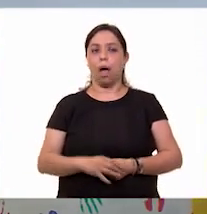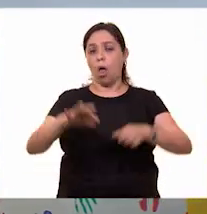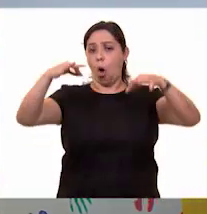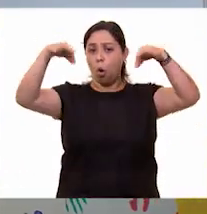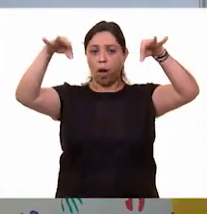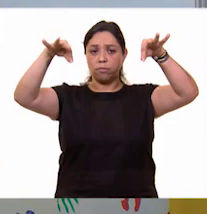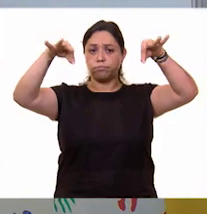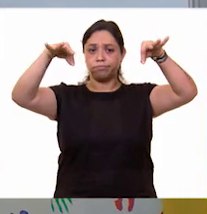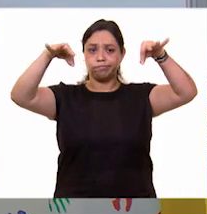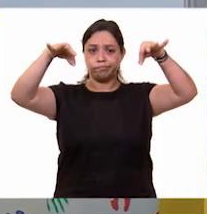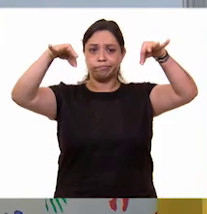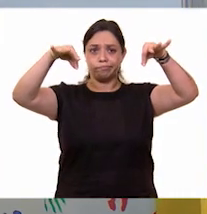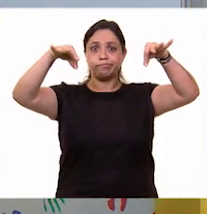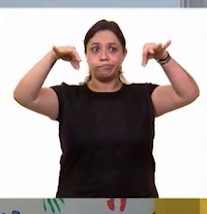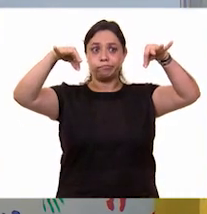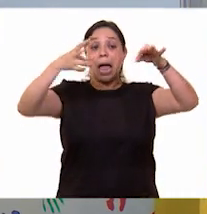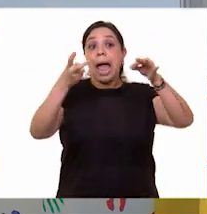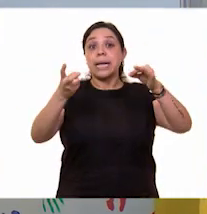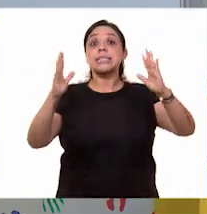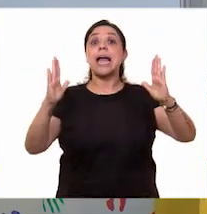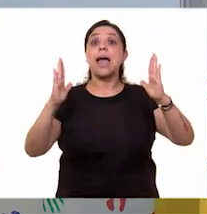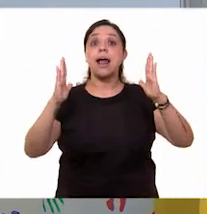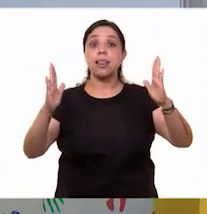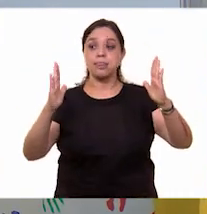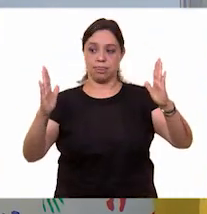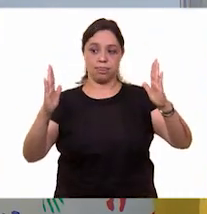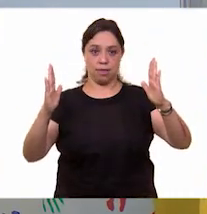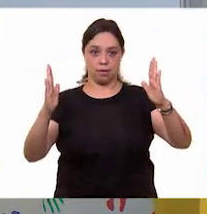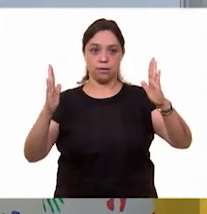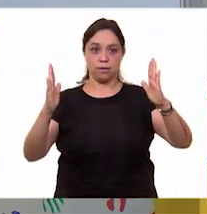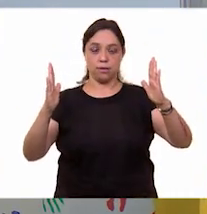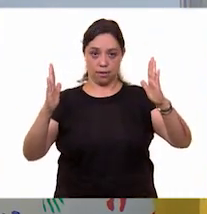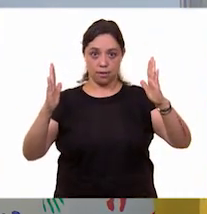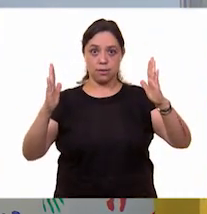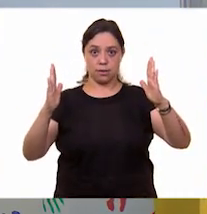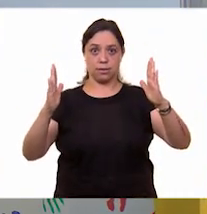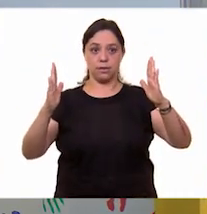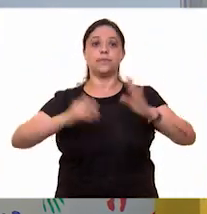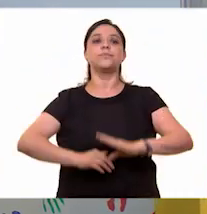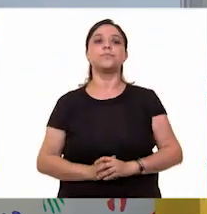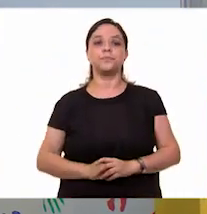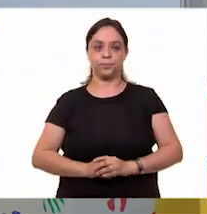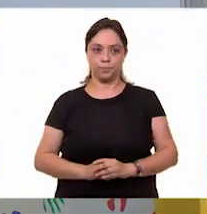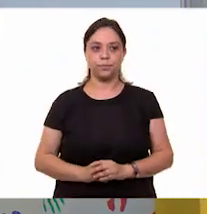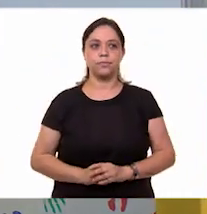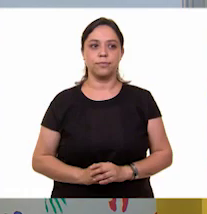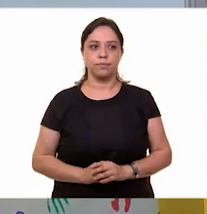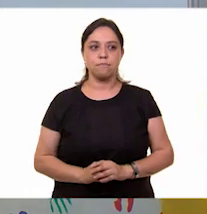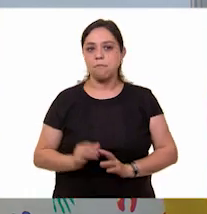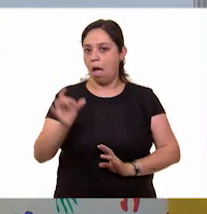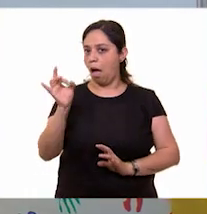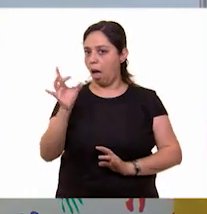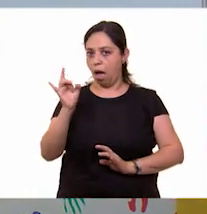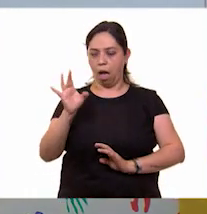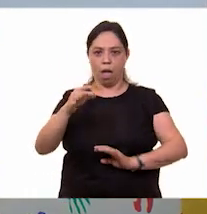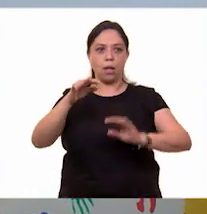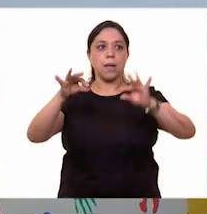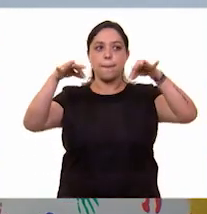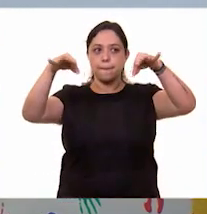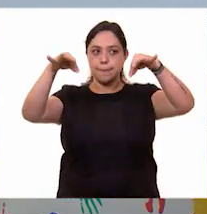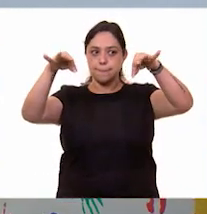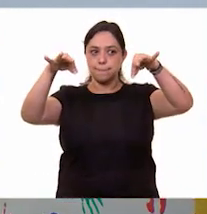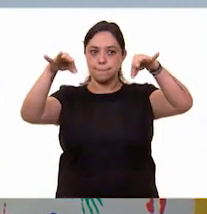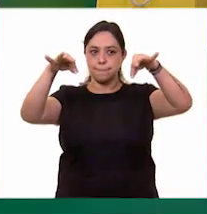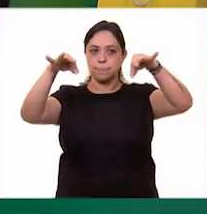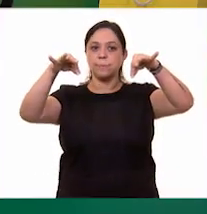completa. Muy bien. ¿De acuerdo? Ese va a ser nuestro mantel grande. ¿Te parece? De acuerdo, perfecto. Y entonces ya tenemos nuestra hoja grande.